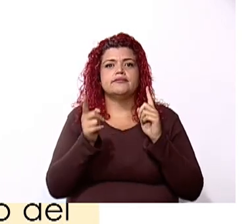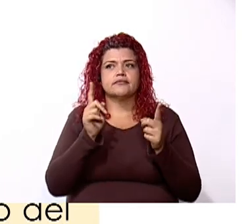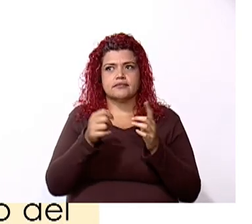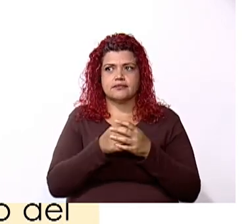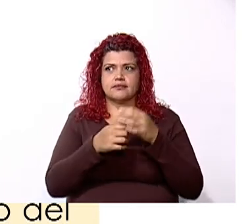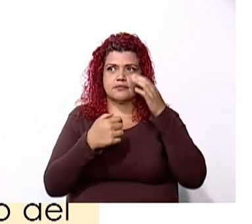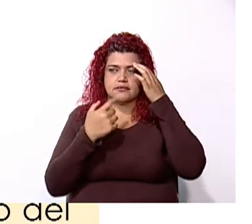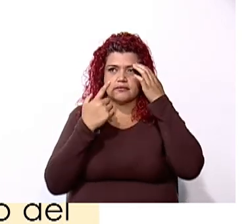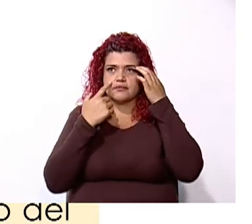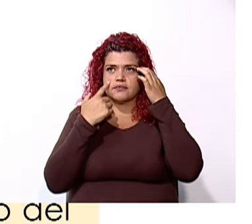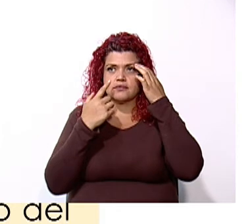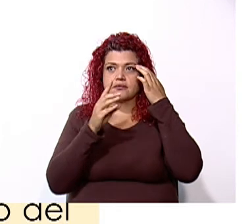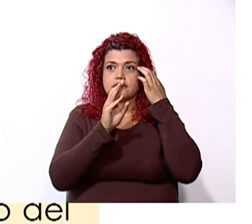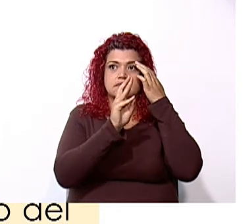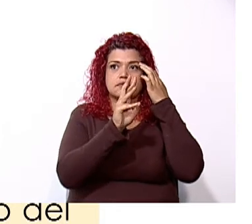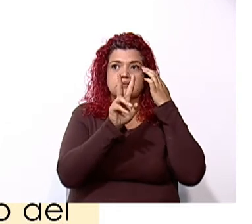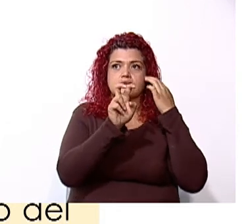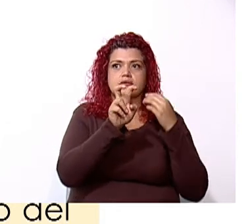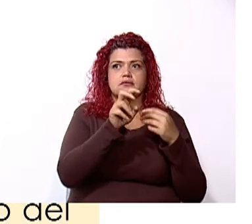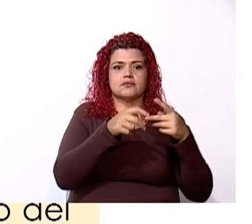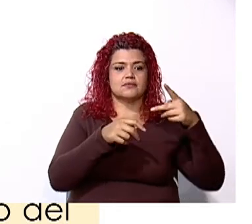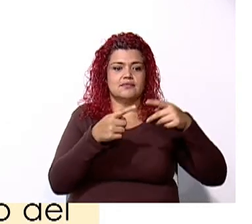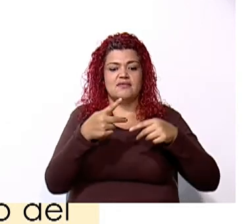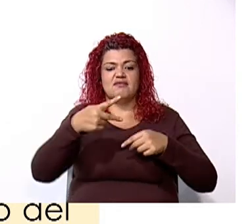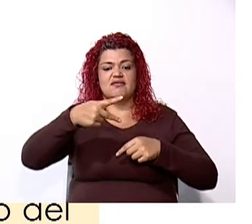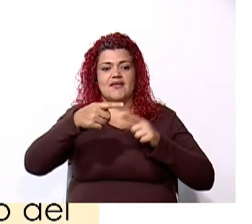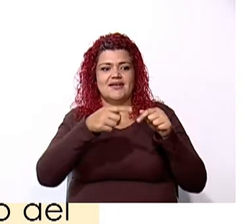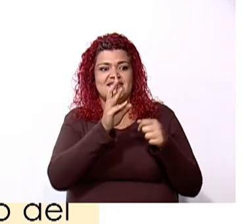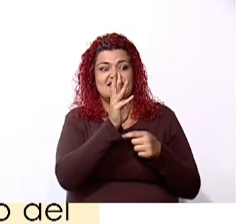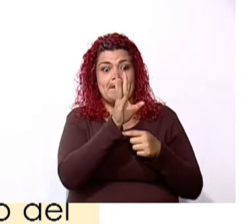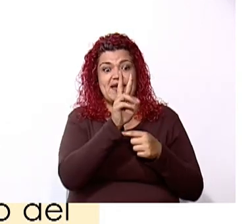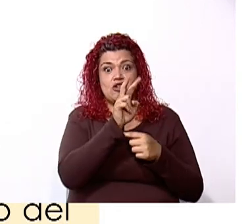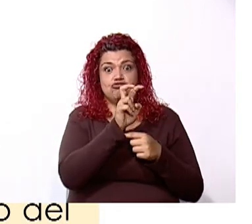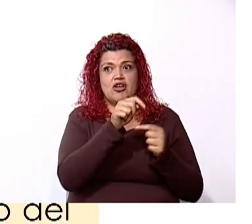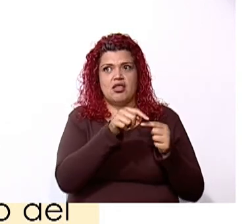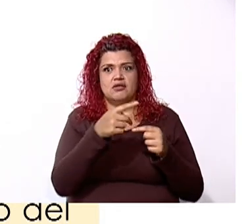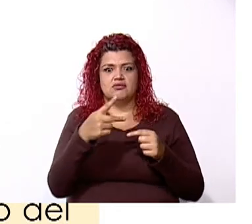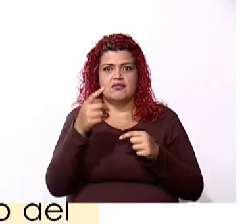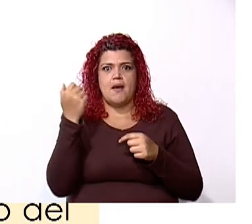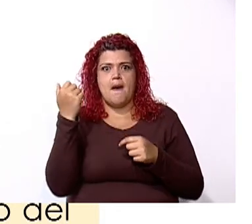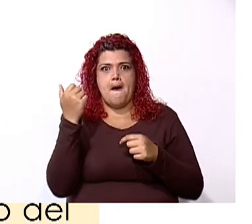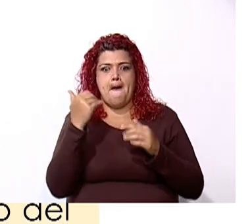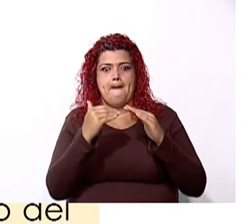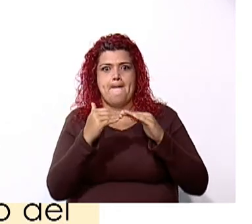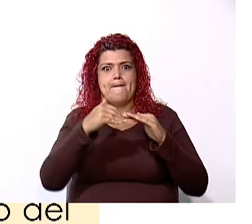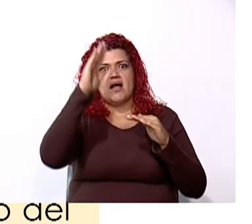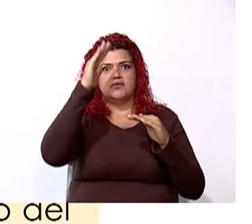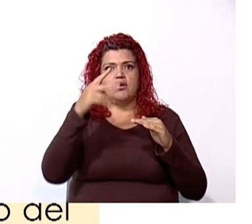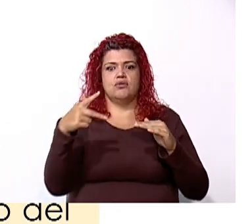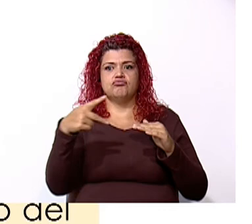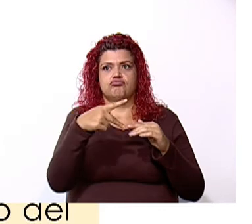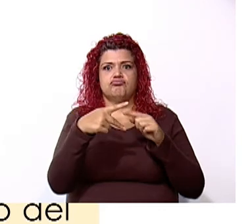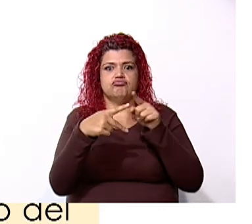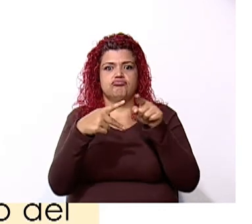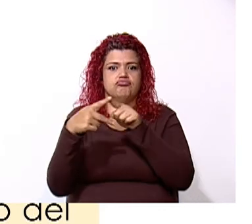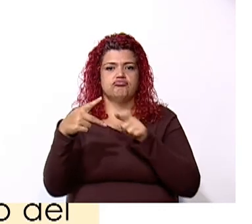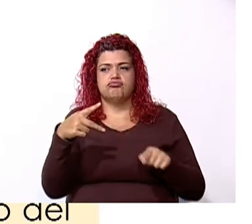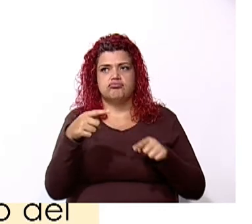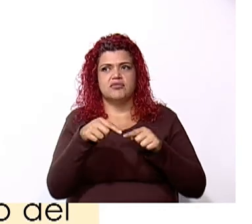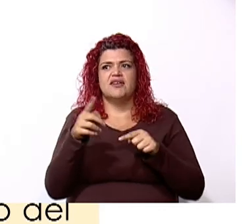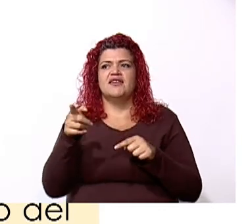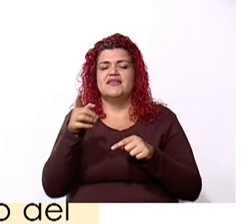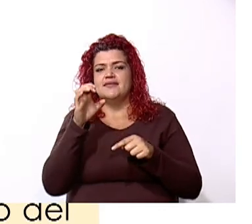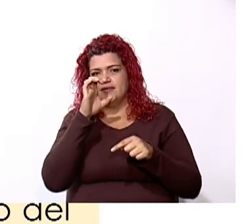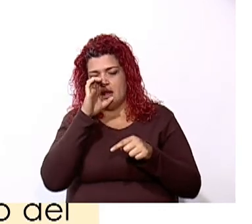cerdo, 6.200, es mayor que 4.200, que es el precio del bistec de cerdo. ¿Qué quiere